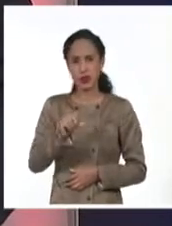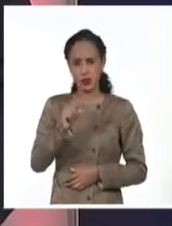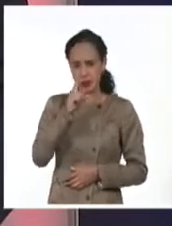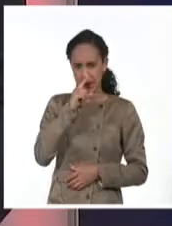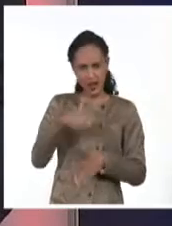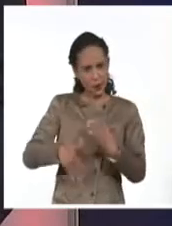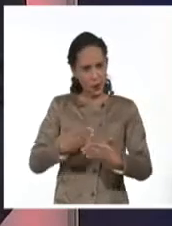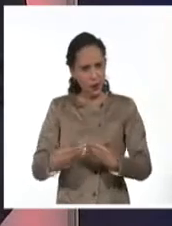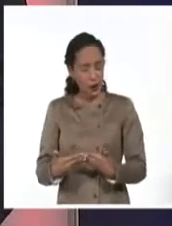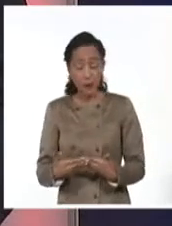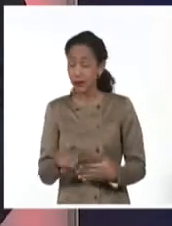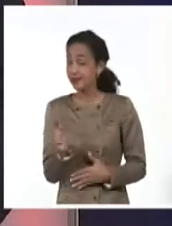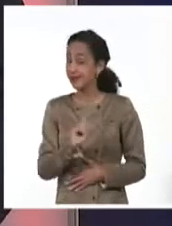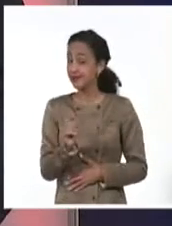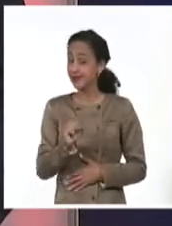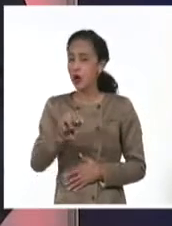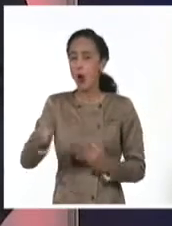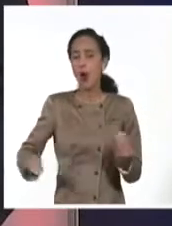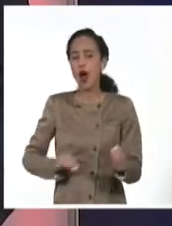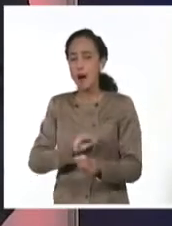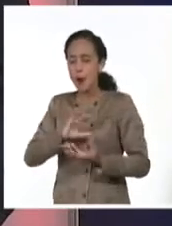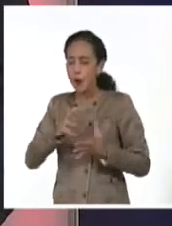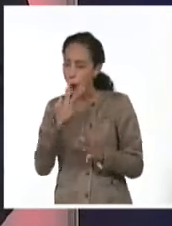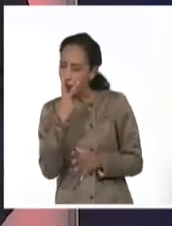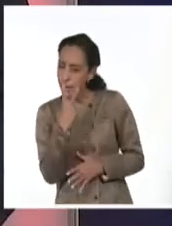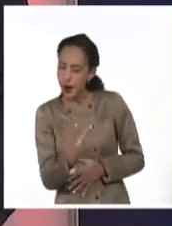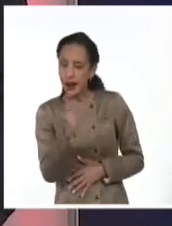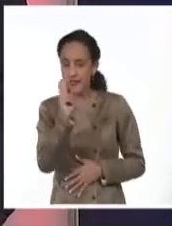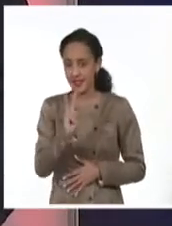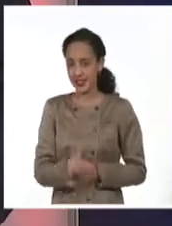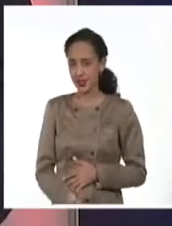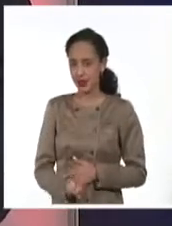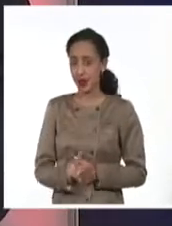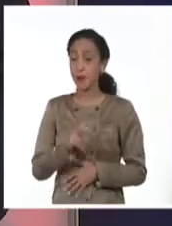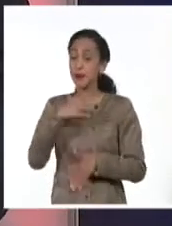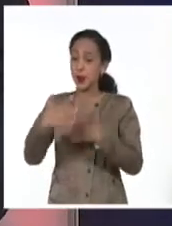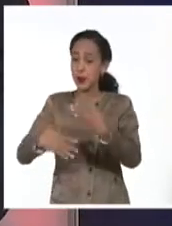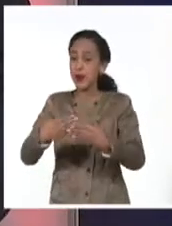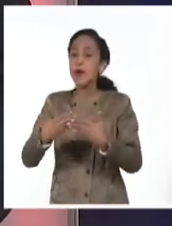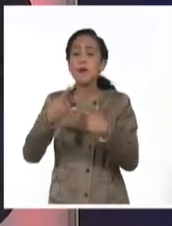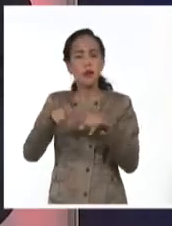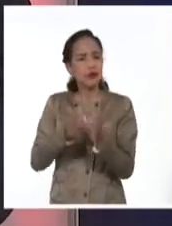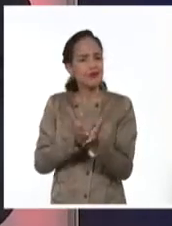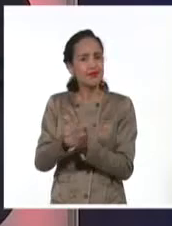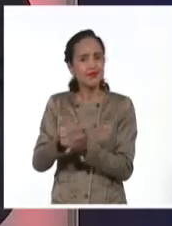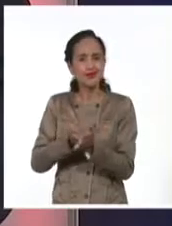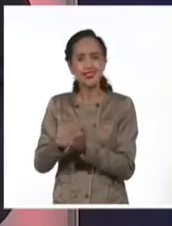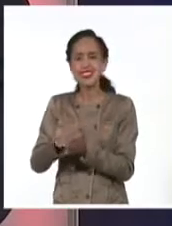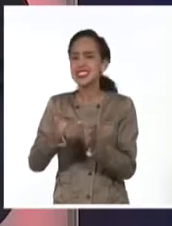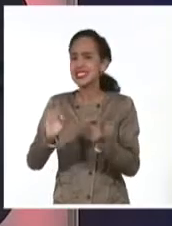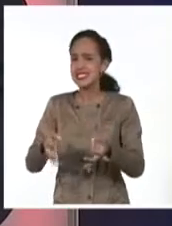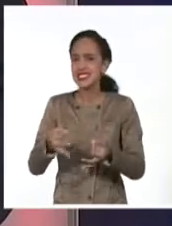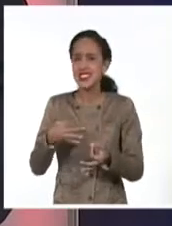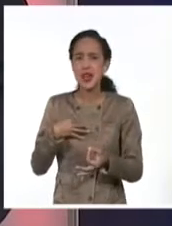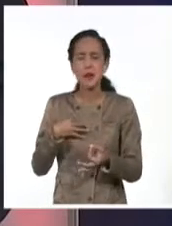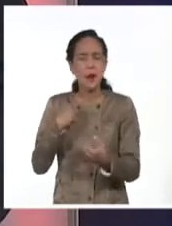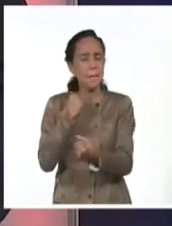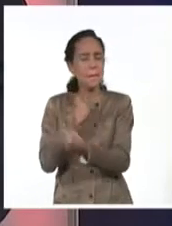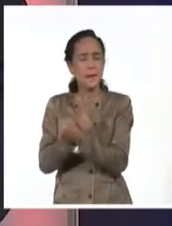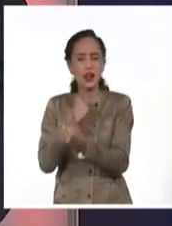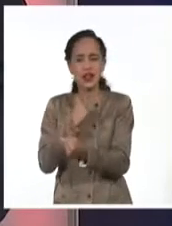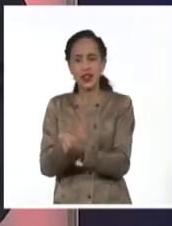hostilidades, será un cambio de estrategia, quizás hasta coyuntural, pero seguirán muy activos los